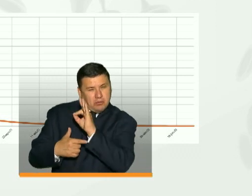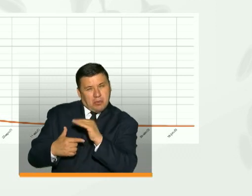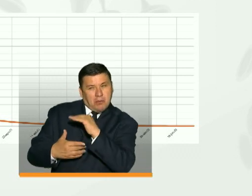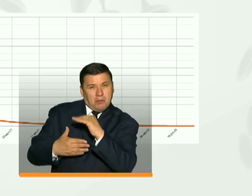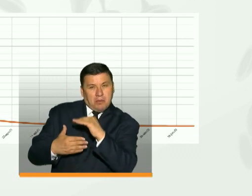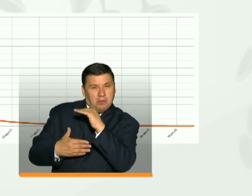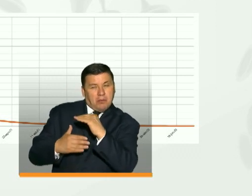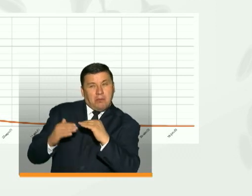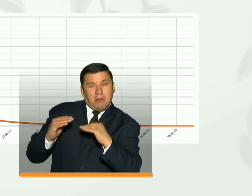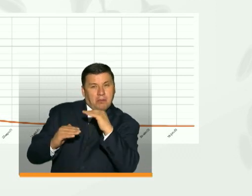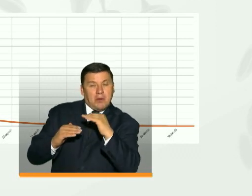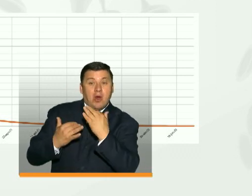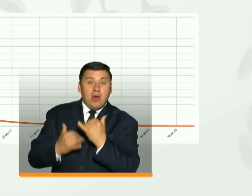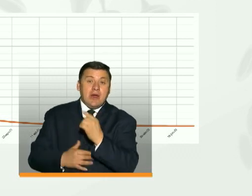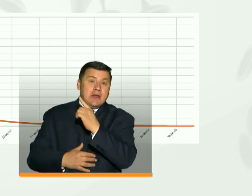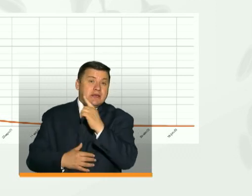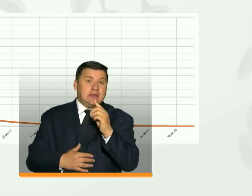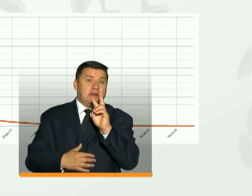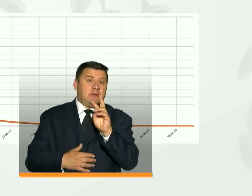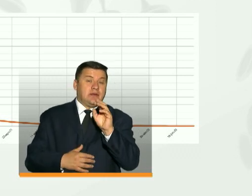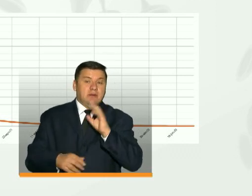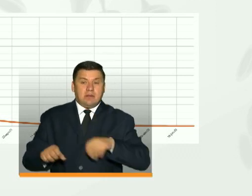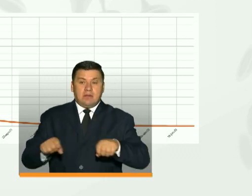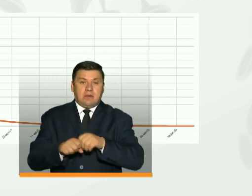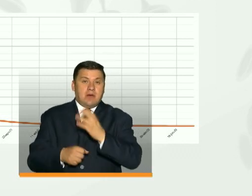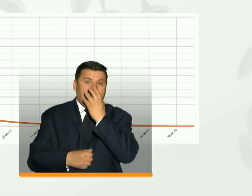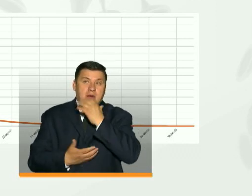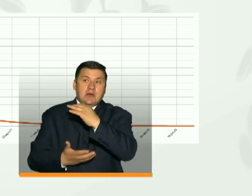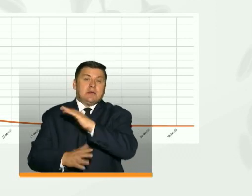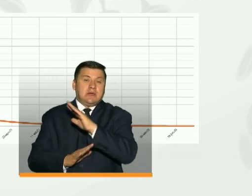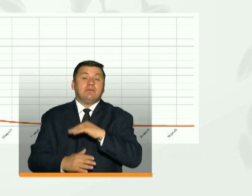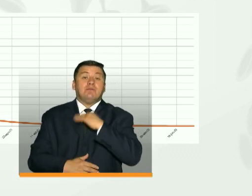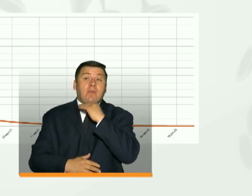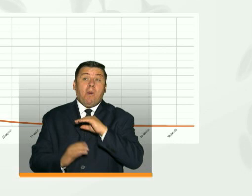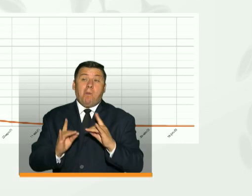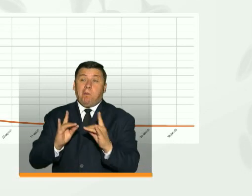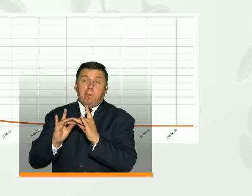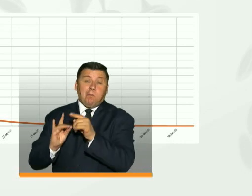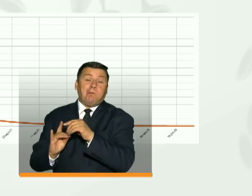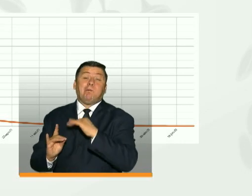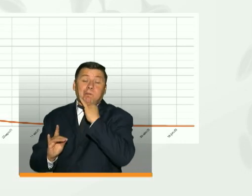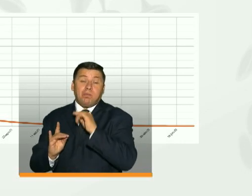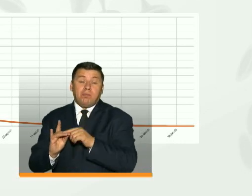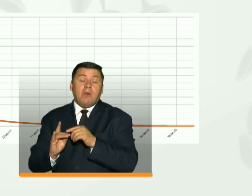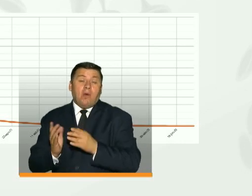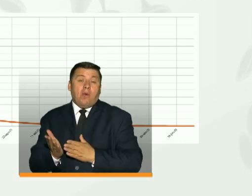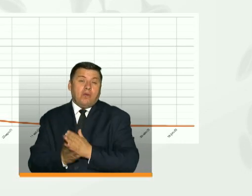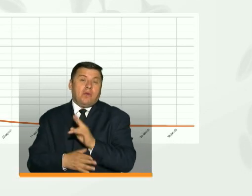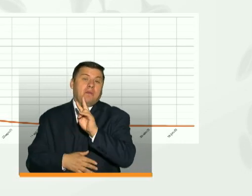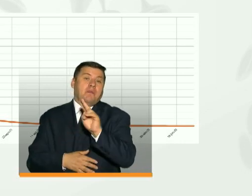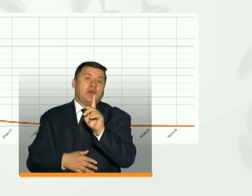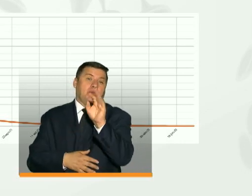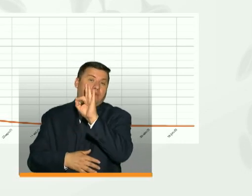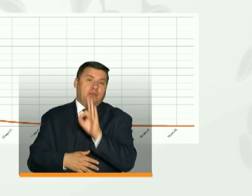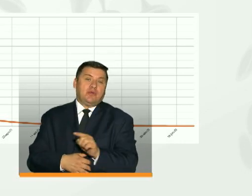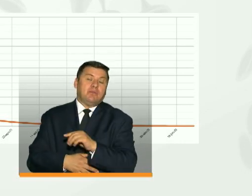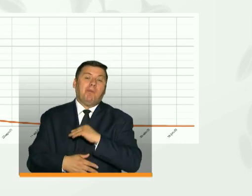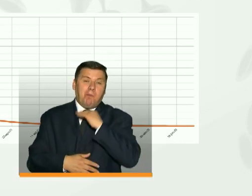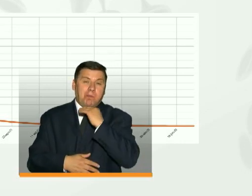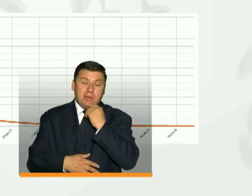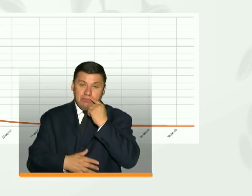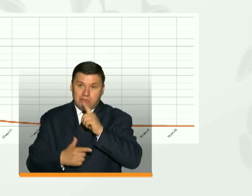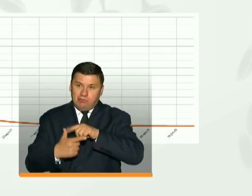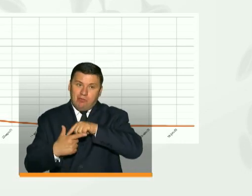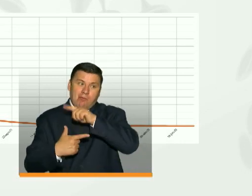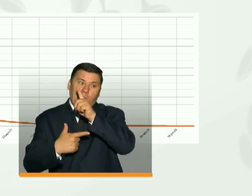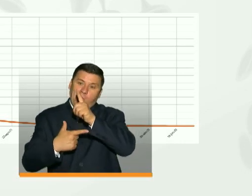y hemos instalado ya 108 ventiladores, con una disponibilidad de camas de cuidado intensivo todavía el 21%, y como lo muestra la